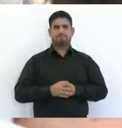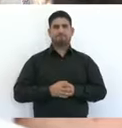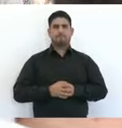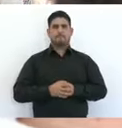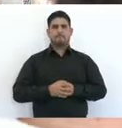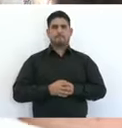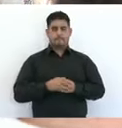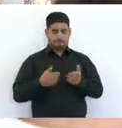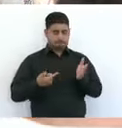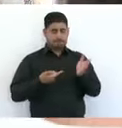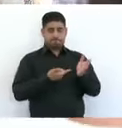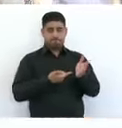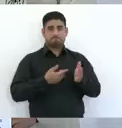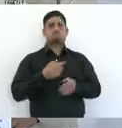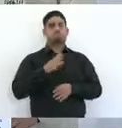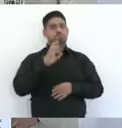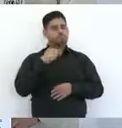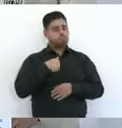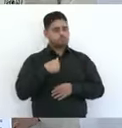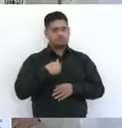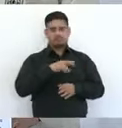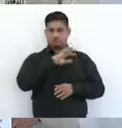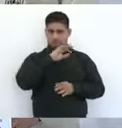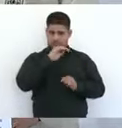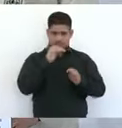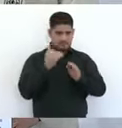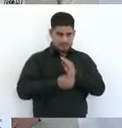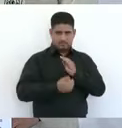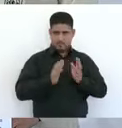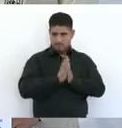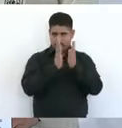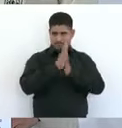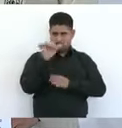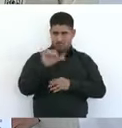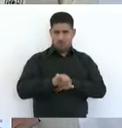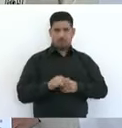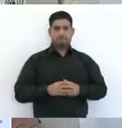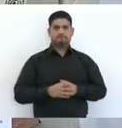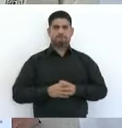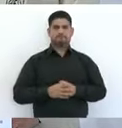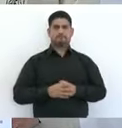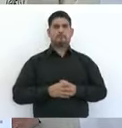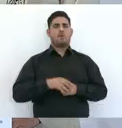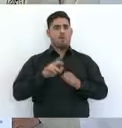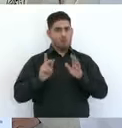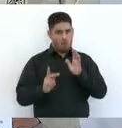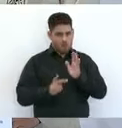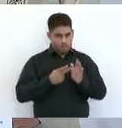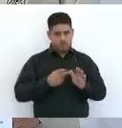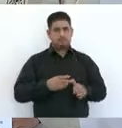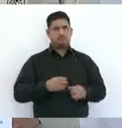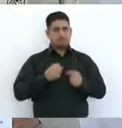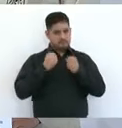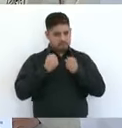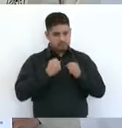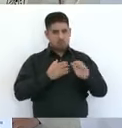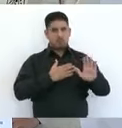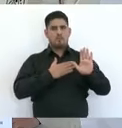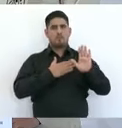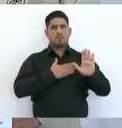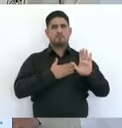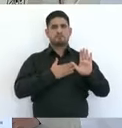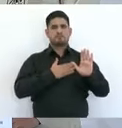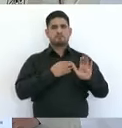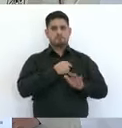esto concluyo yo mi participación, reiterando nuestro